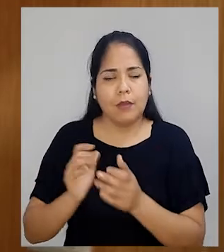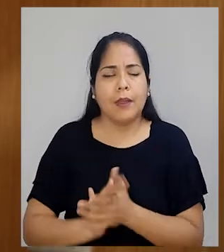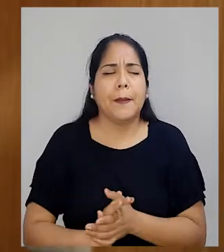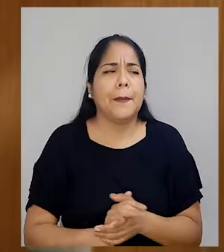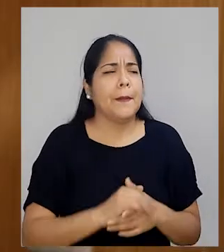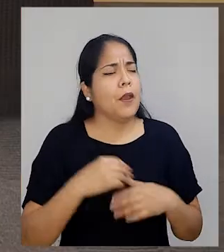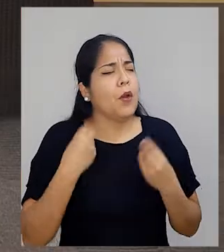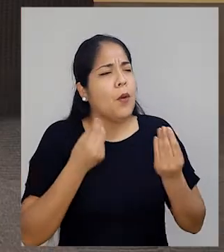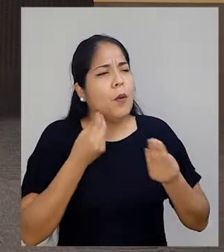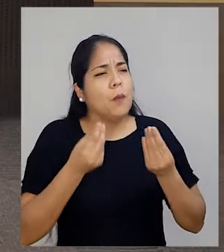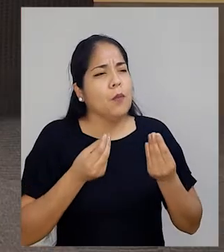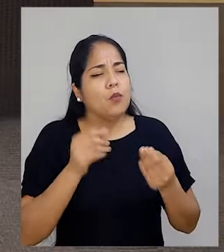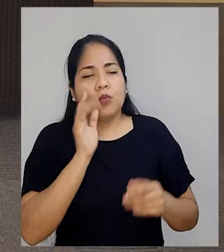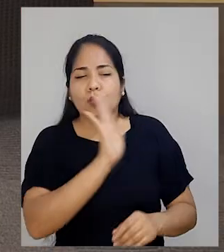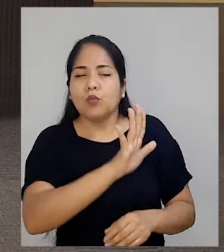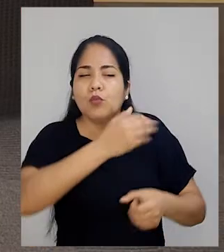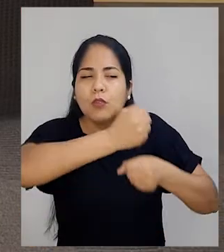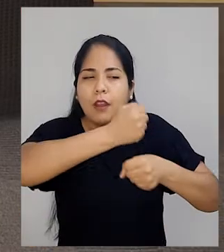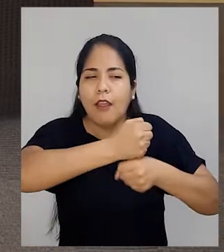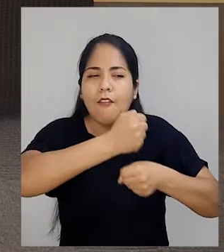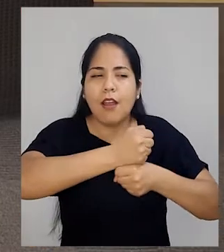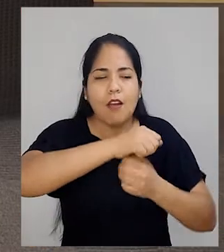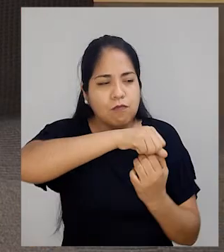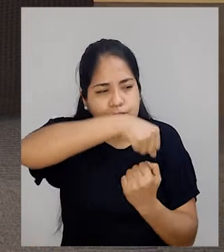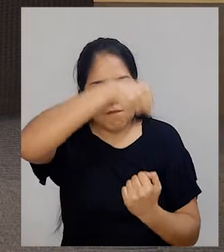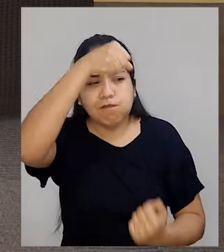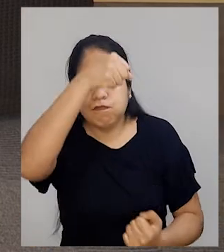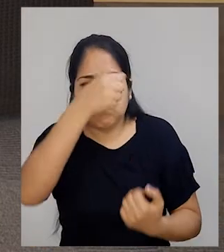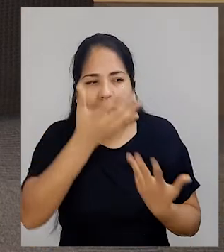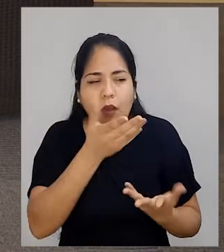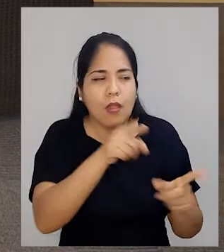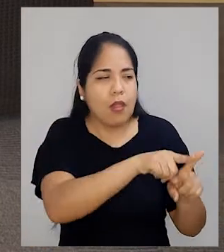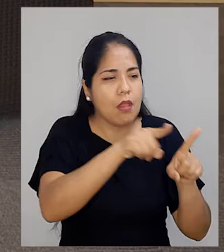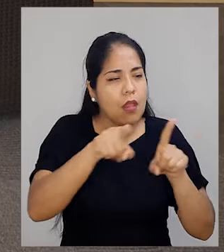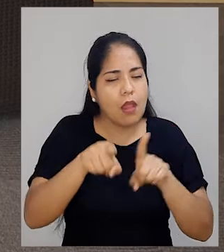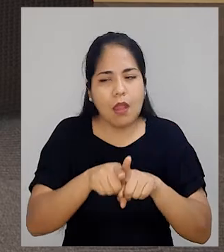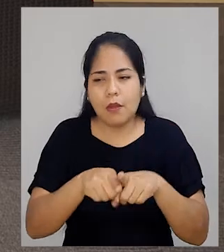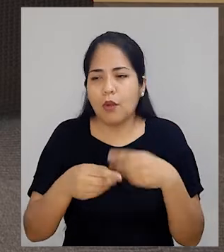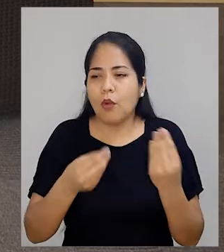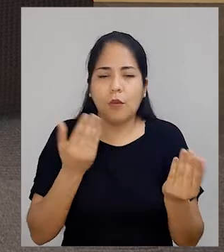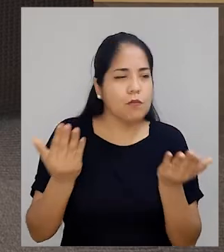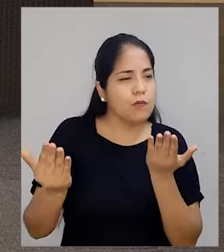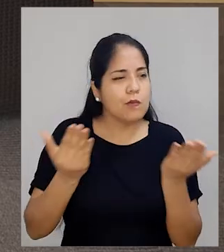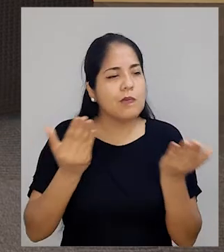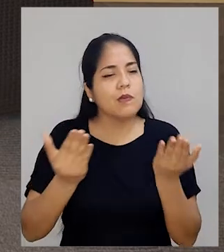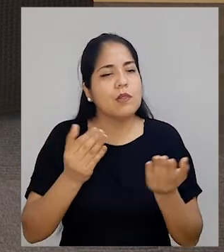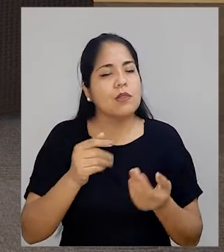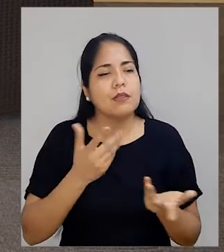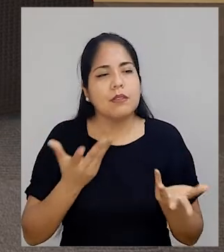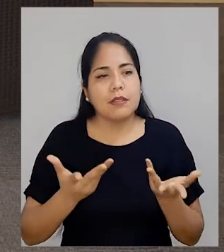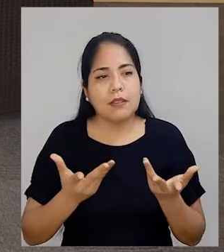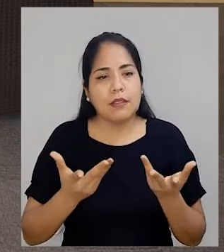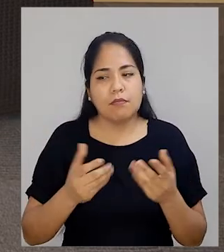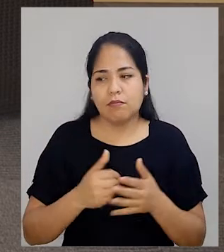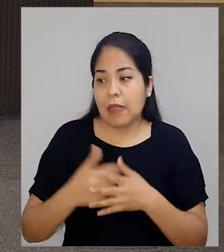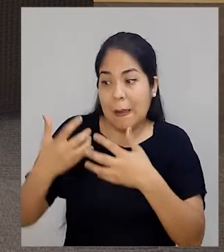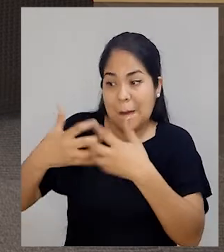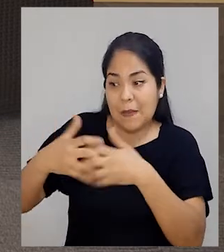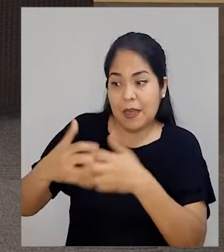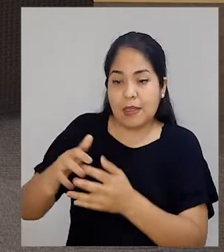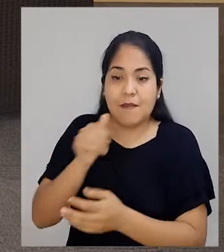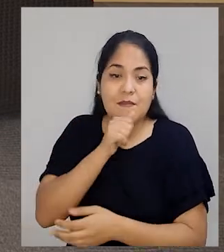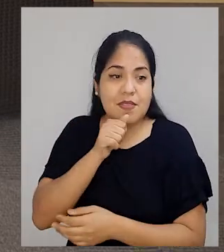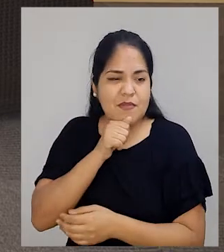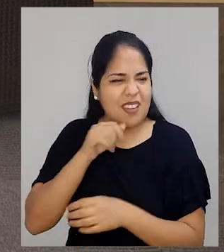de discapacidad. Si hacemos una radiografía, digamos, al trabajo que viene realizando SUNAFIL, pero a la par también cómo se viene